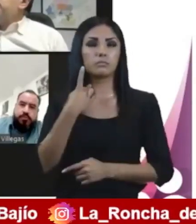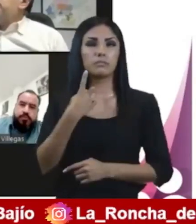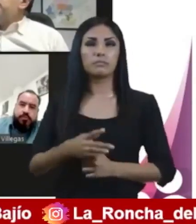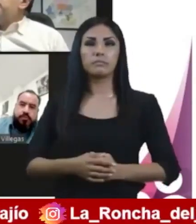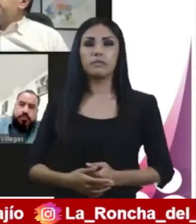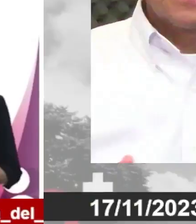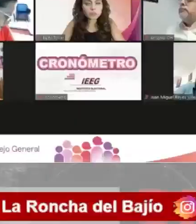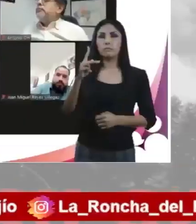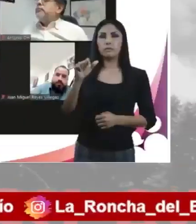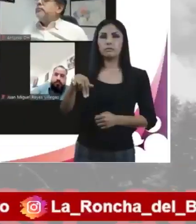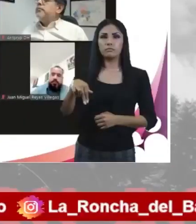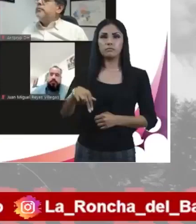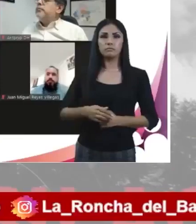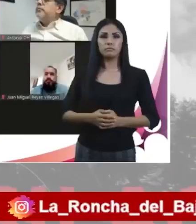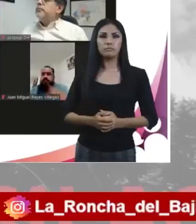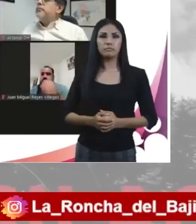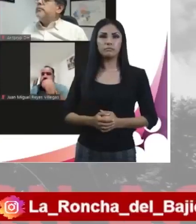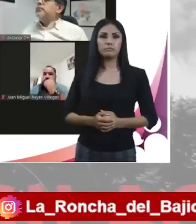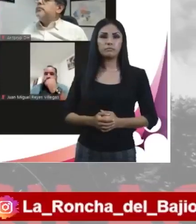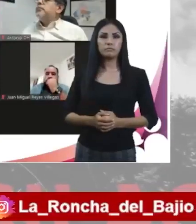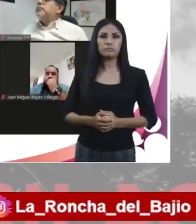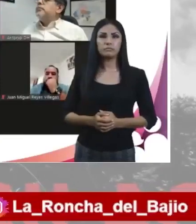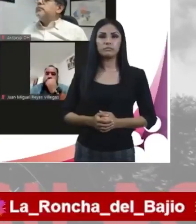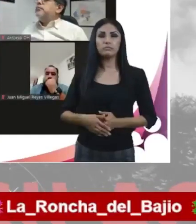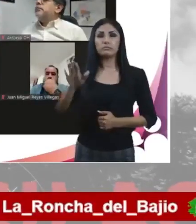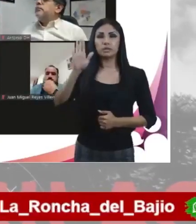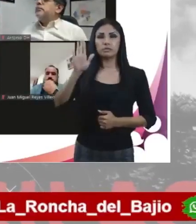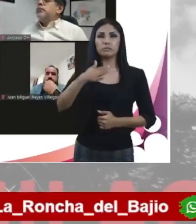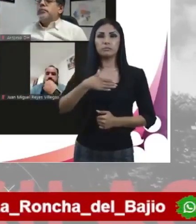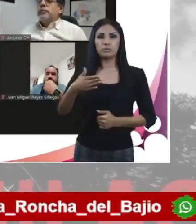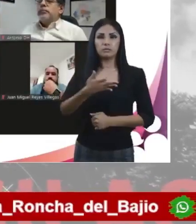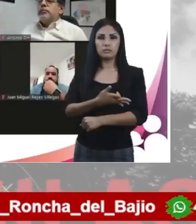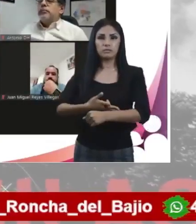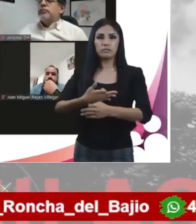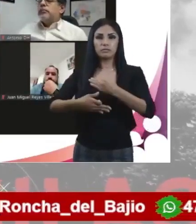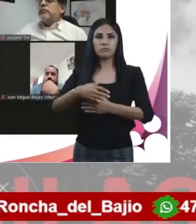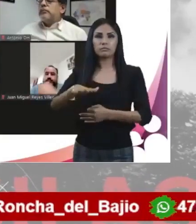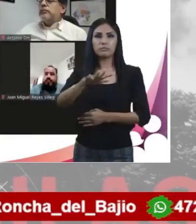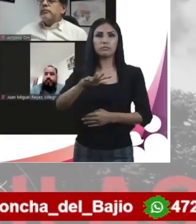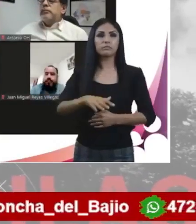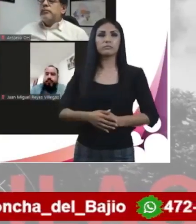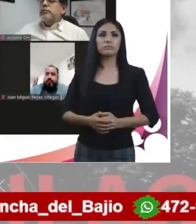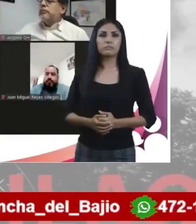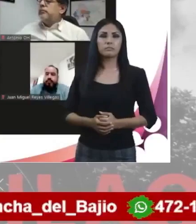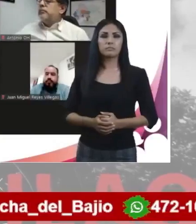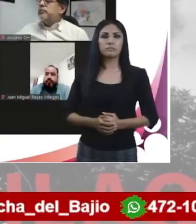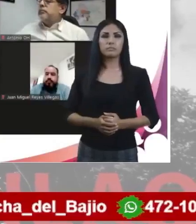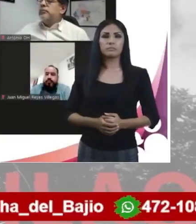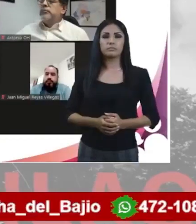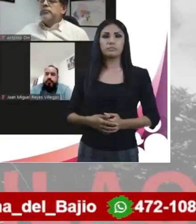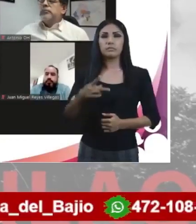quiere participar con algún partido político Bueno pues aquí está la alternativa para que usted puede hacerlo de manera